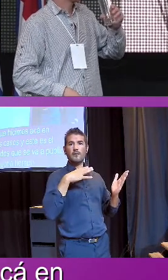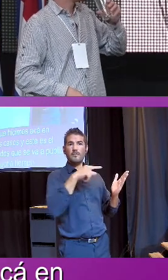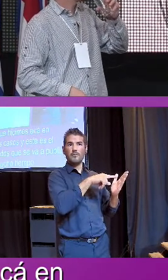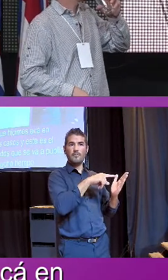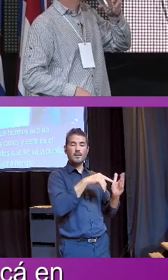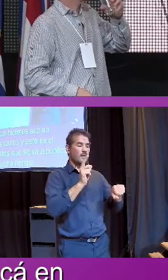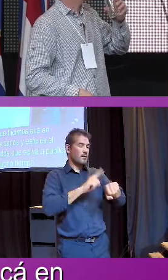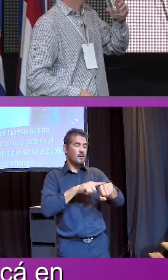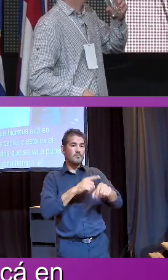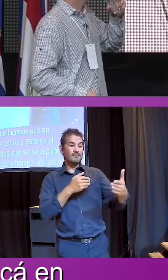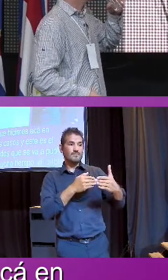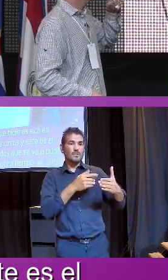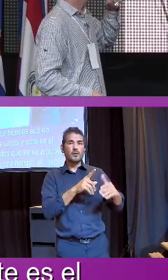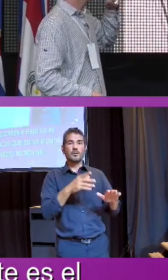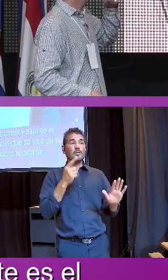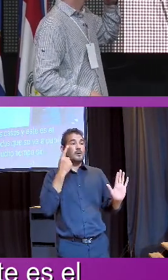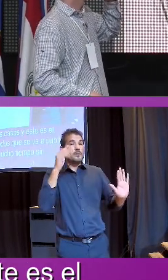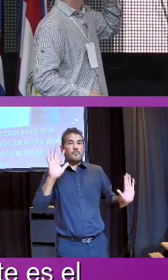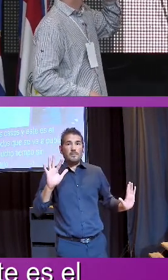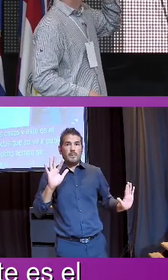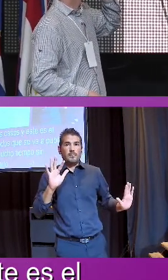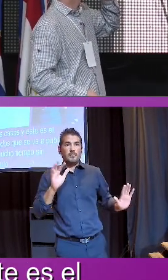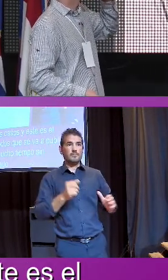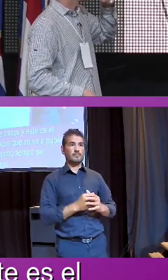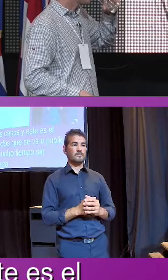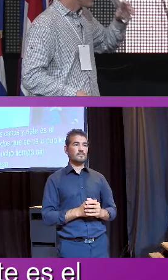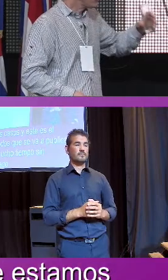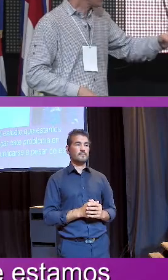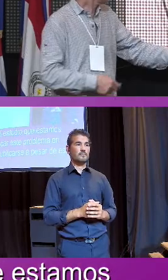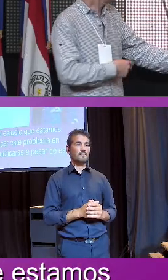tiempo, sin publicarse a pesar de estar terminado.